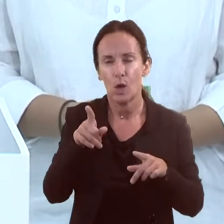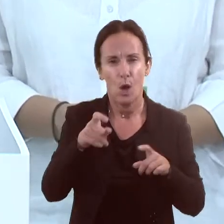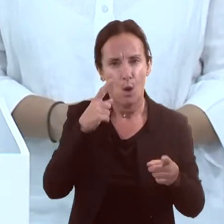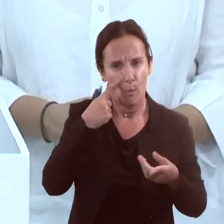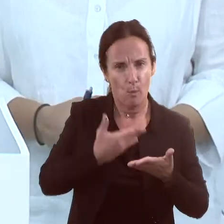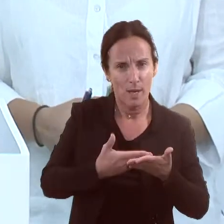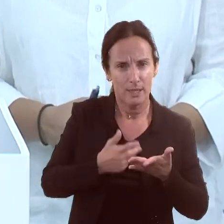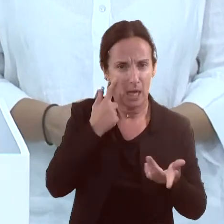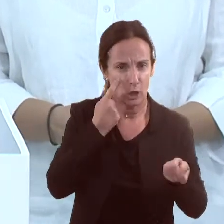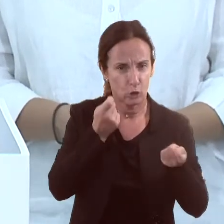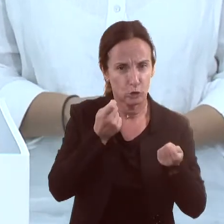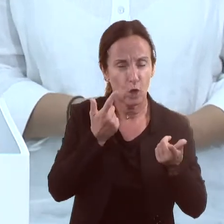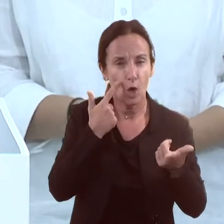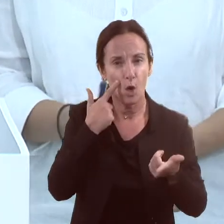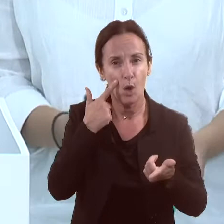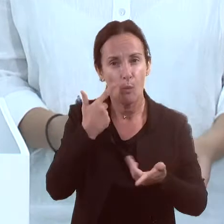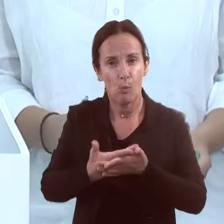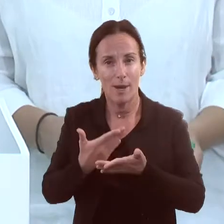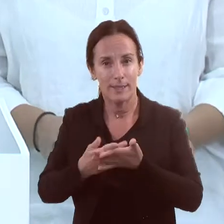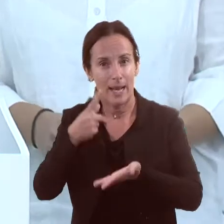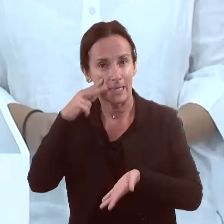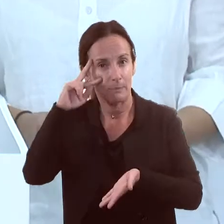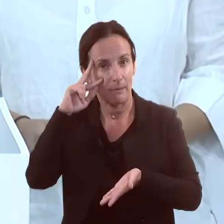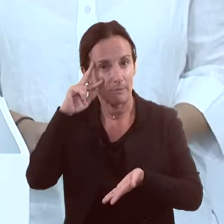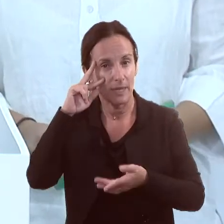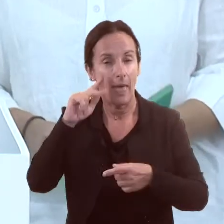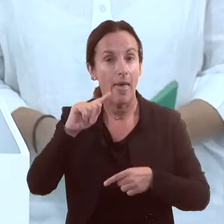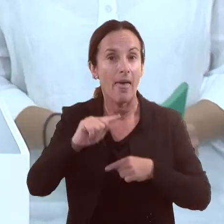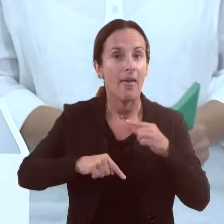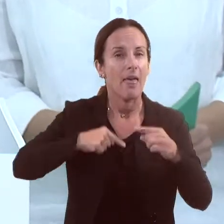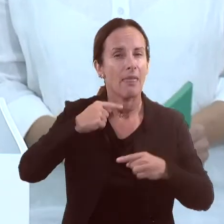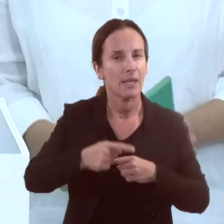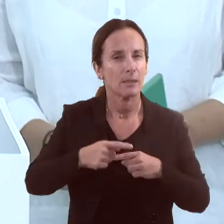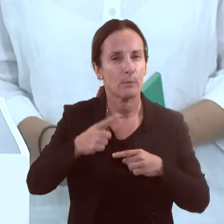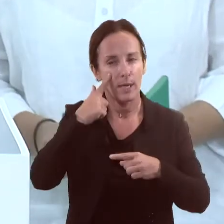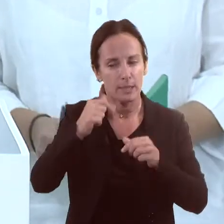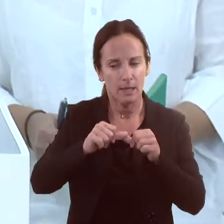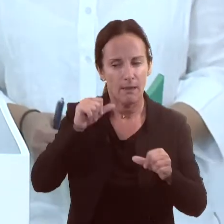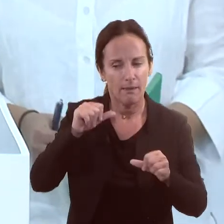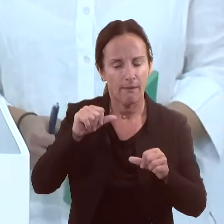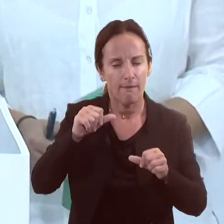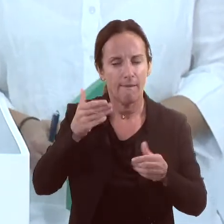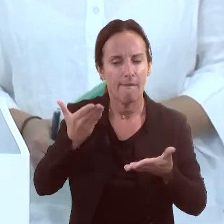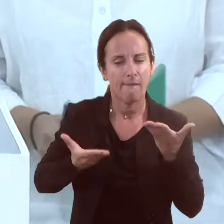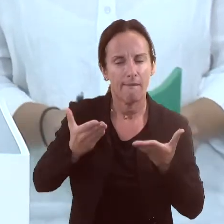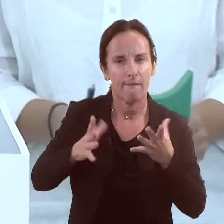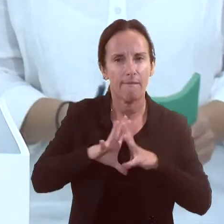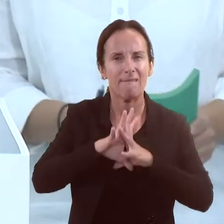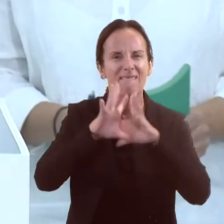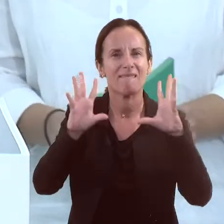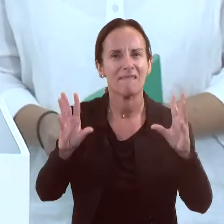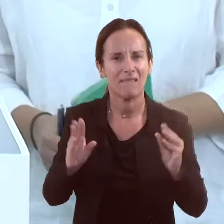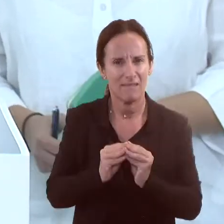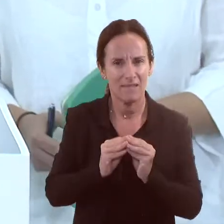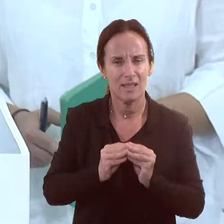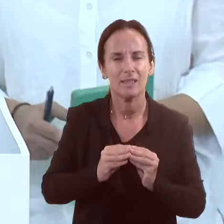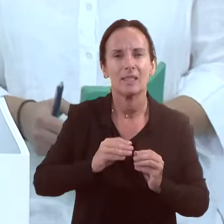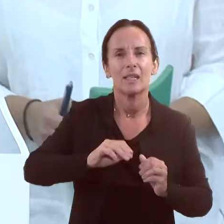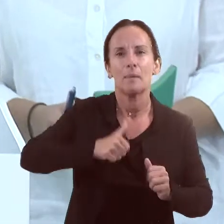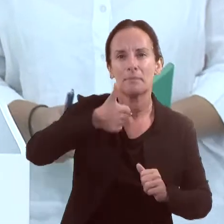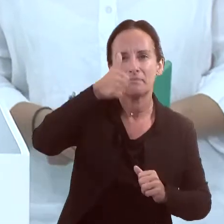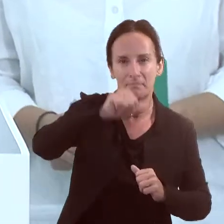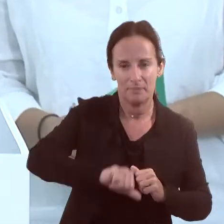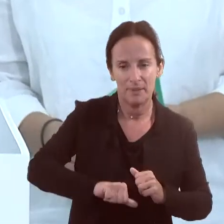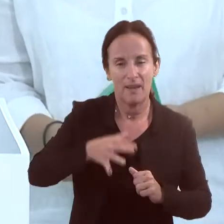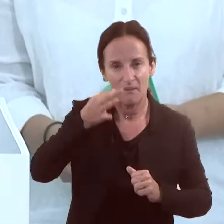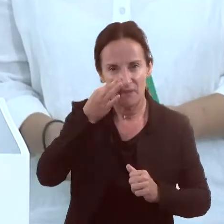muestra experimental para después poder evaluar si efectivamente lo que estamos haciendo es lo que necesitan en realidad y si los objetivos